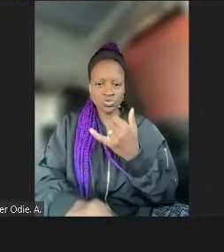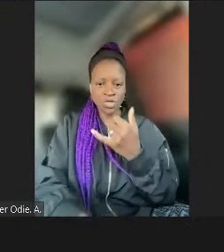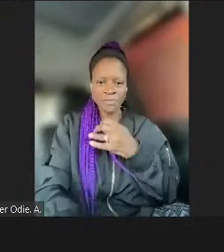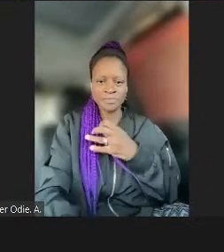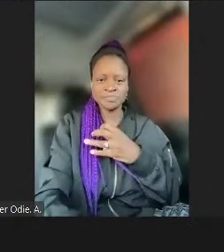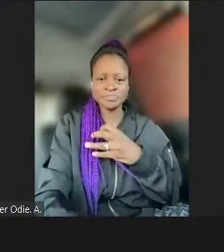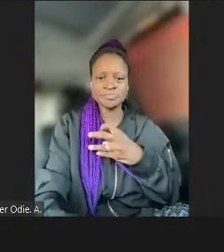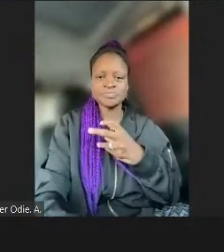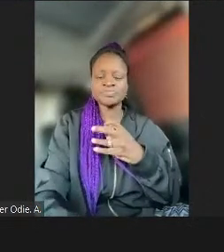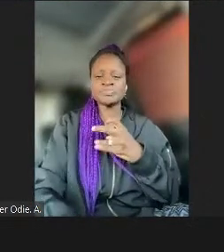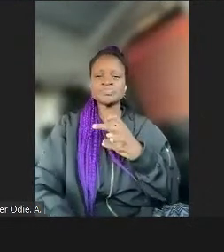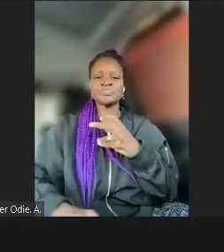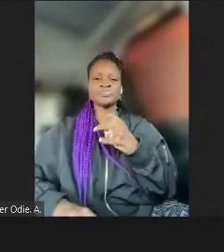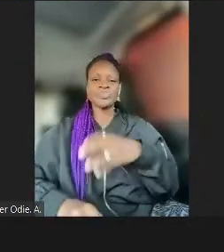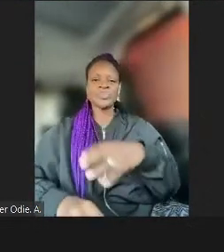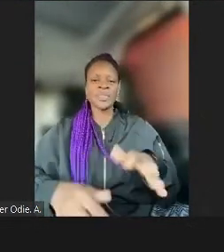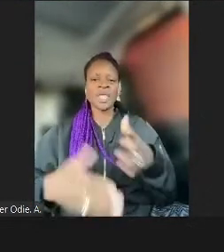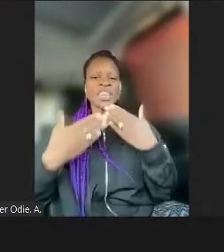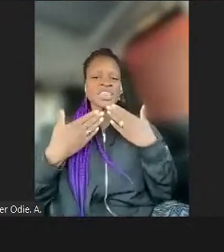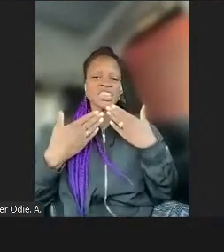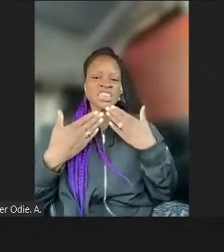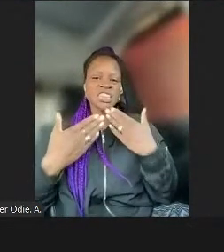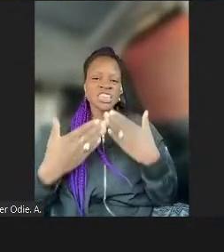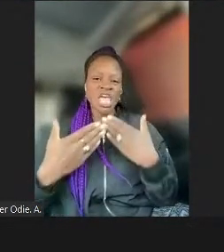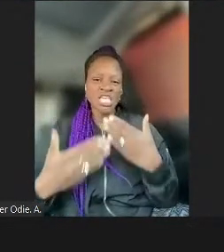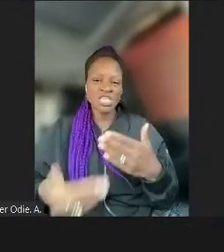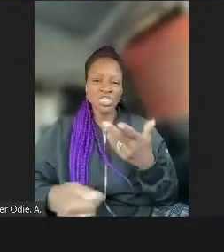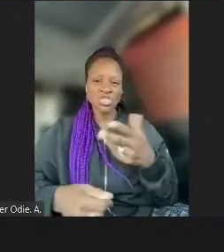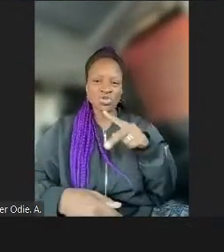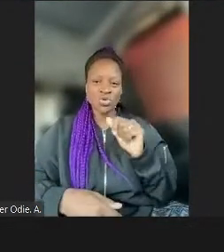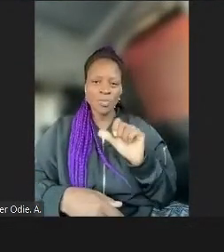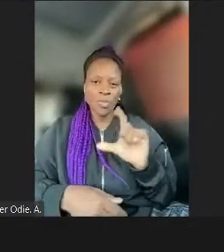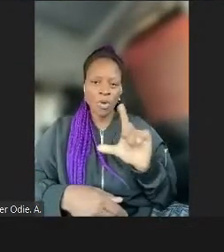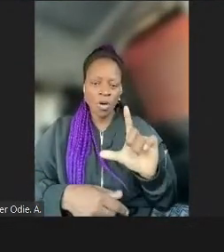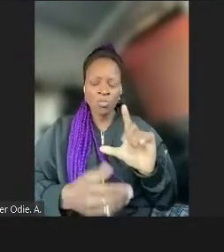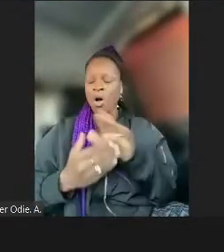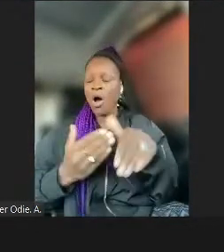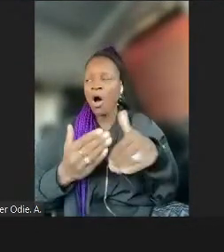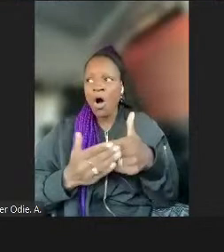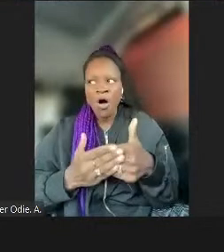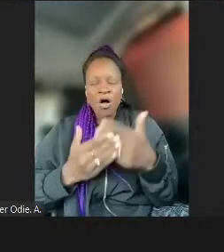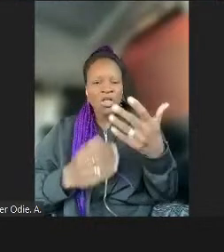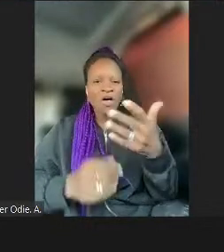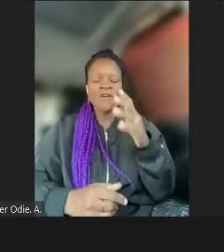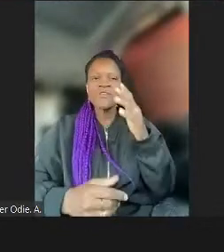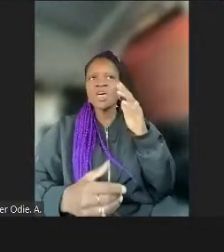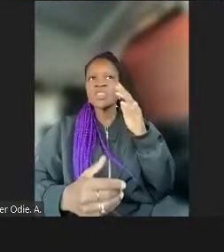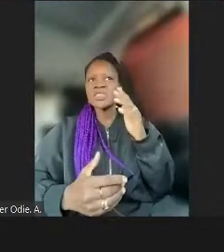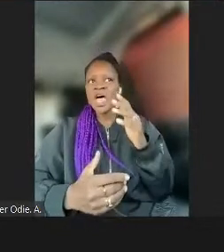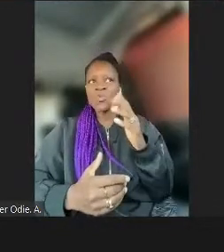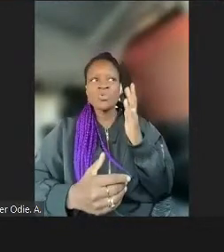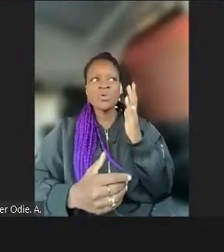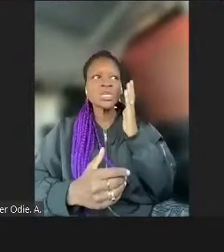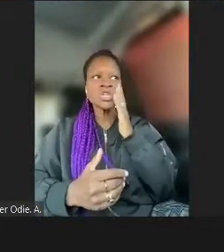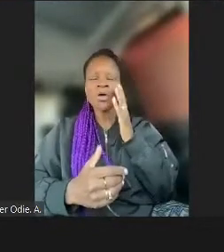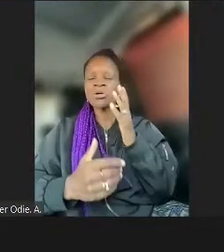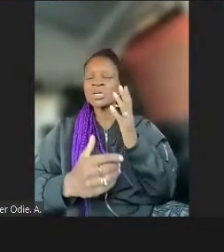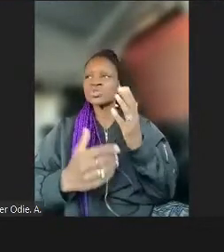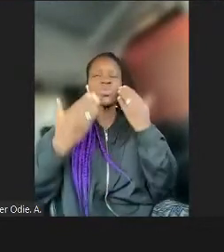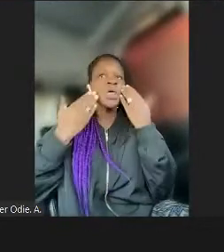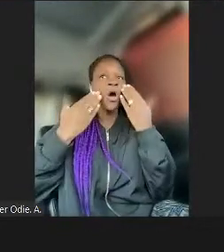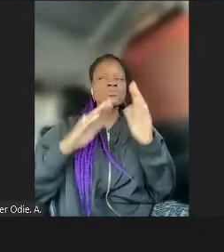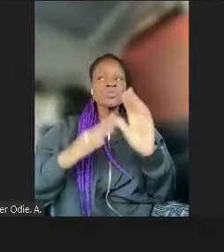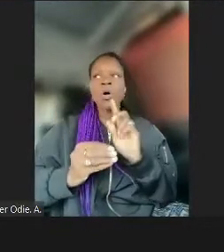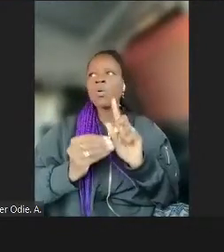Paul. Todo de lo que el variante Omicron está fuera de teoría hasta ahorita. Sabemos muy poquito acerca